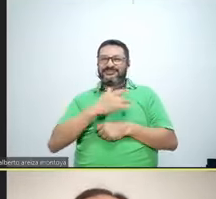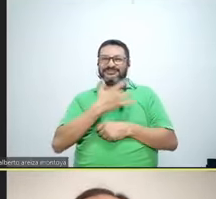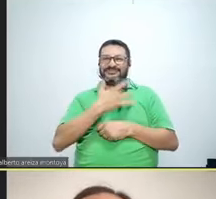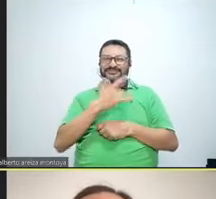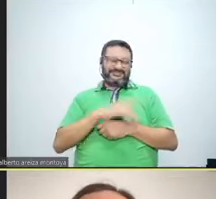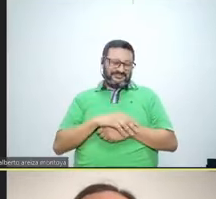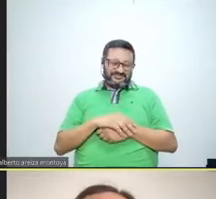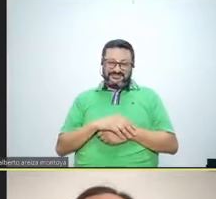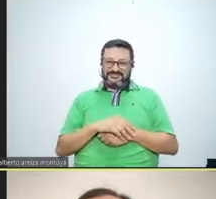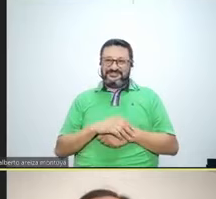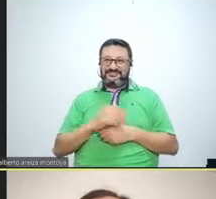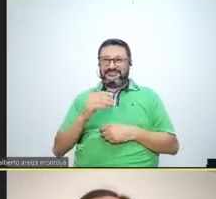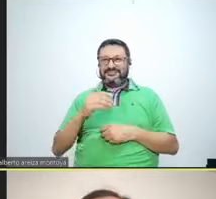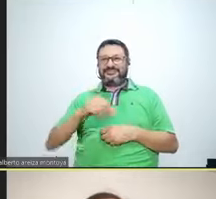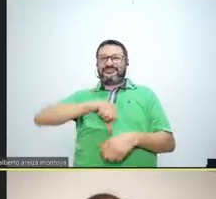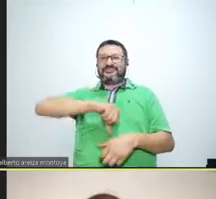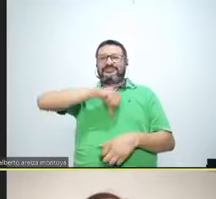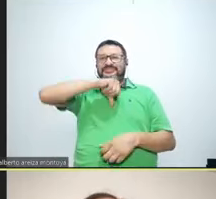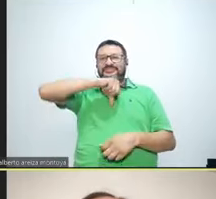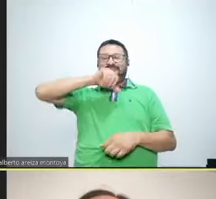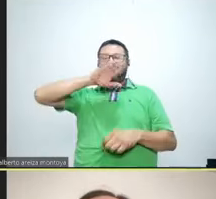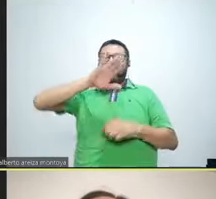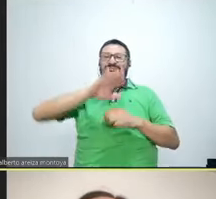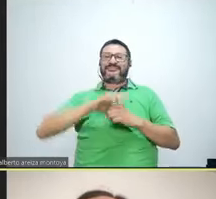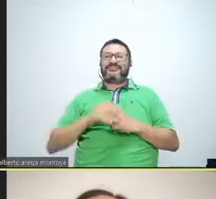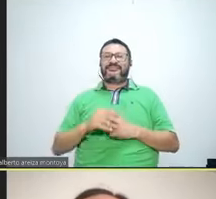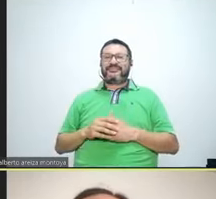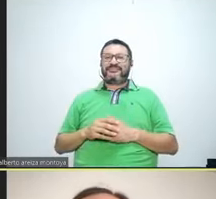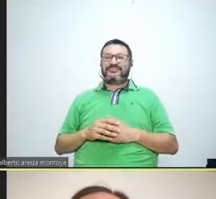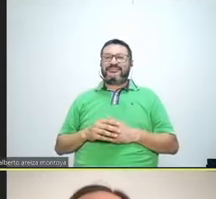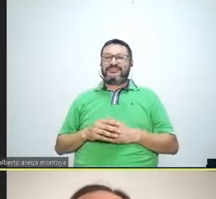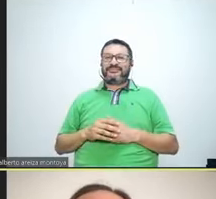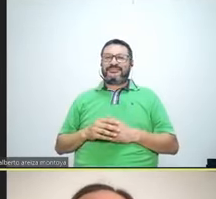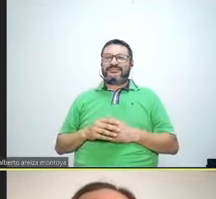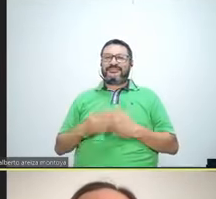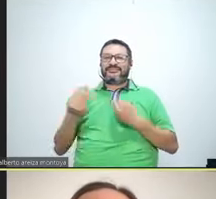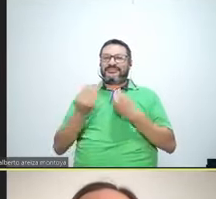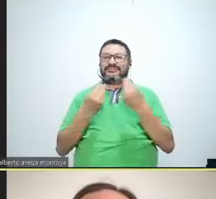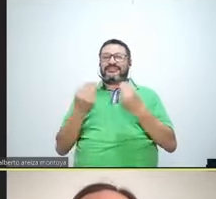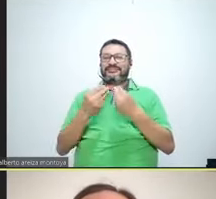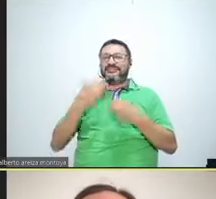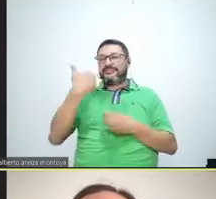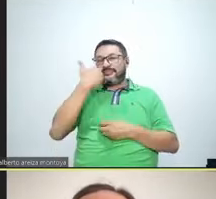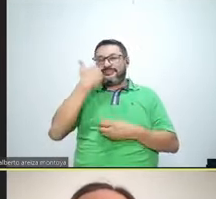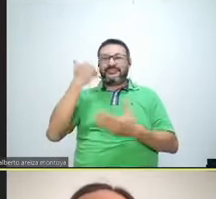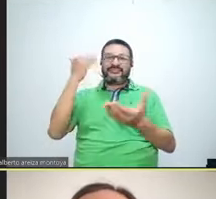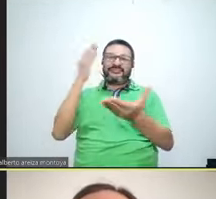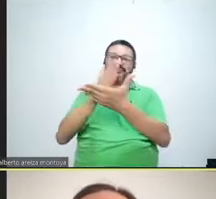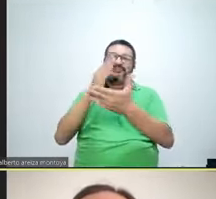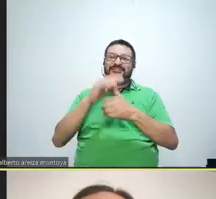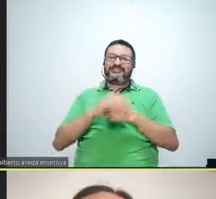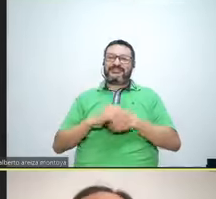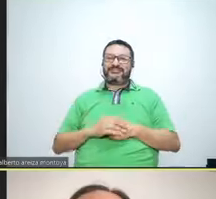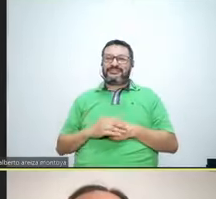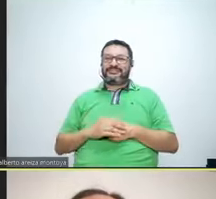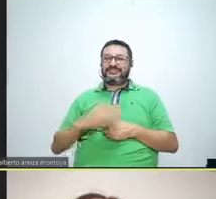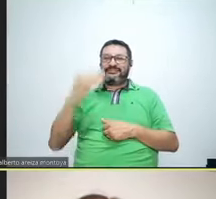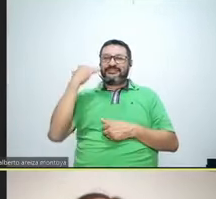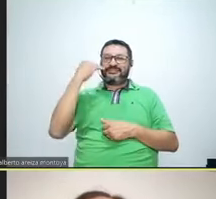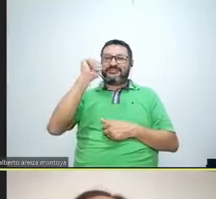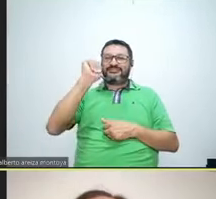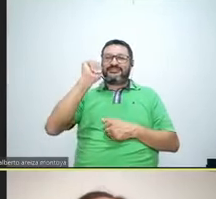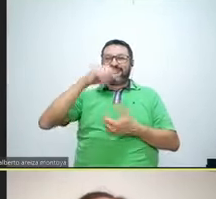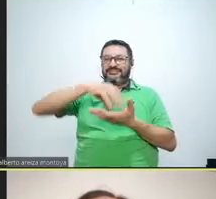me siento muy orgullosa de eso, porque desafortunadamente con las lesiones de ellos, de ella en especial, he